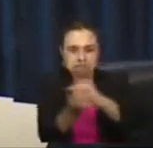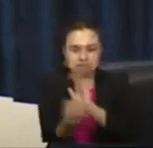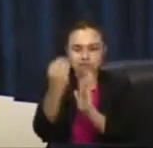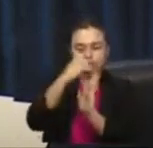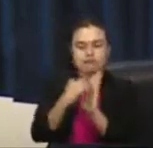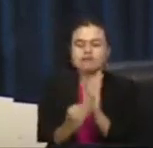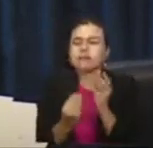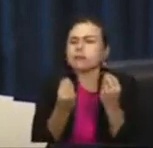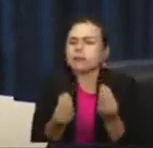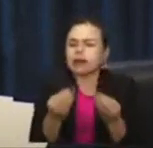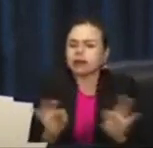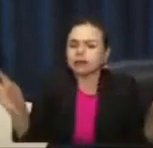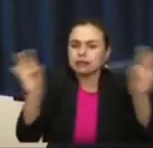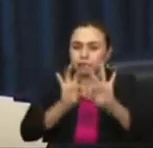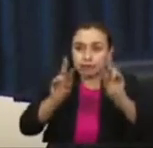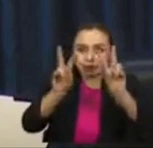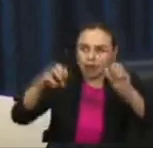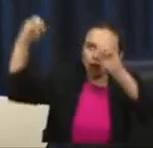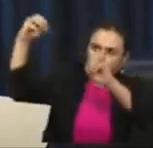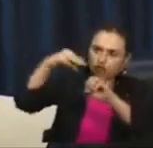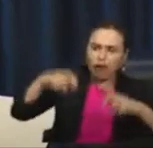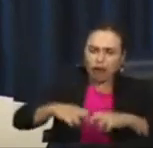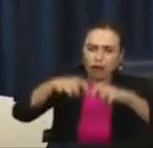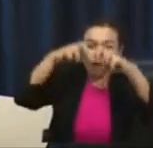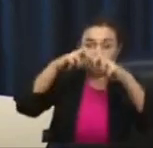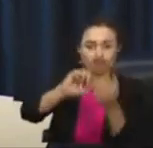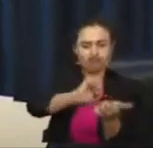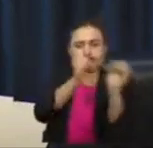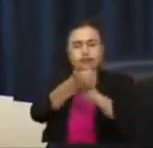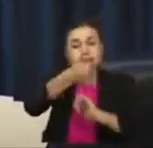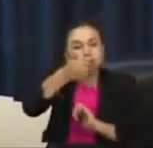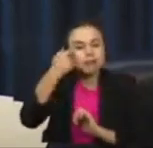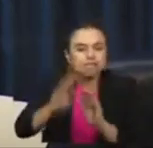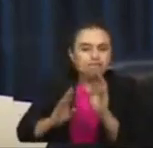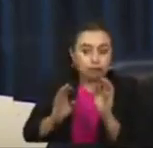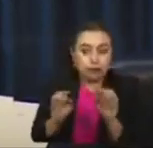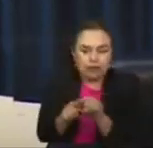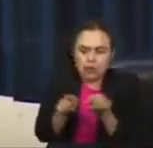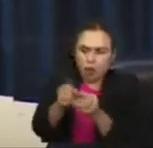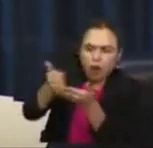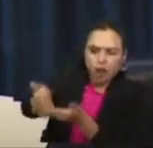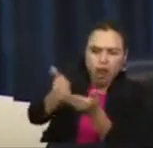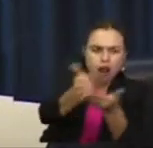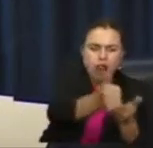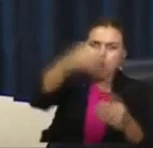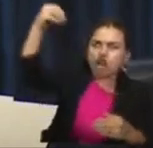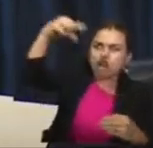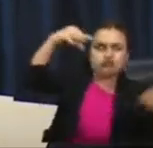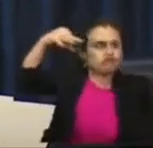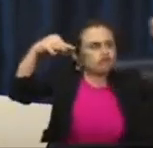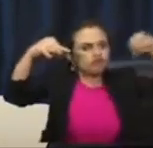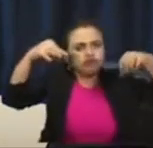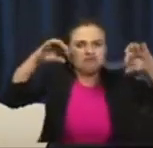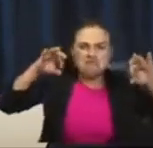del servicio público de electricidad para mejorar la calidad en la prestación del servicio de